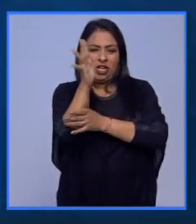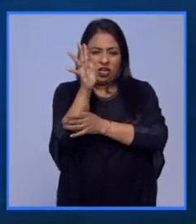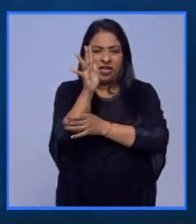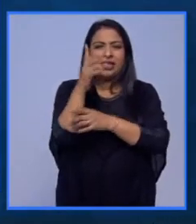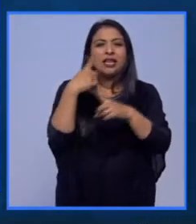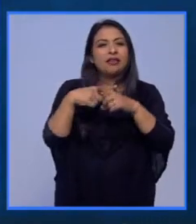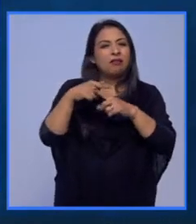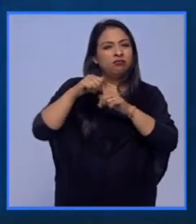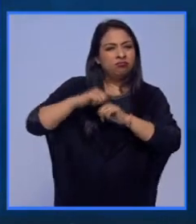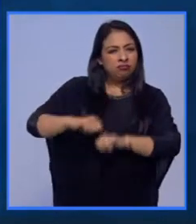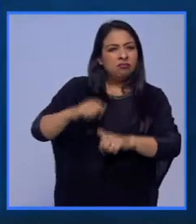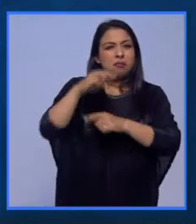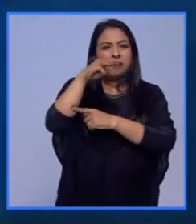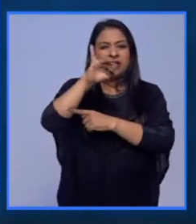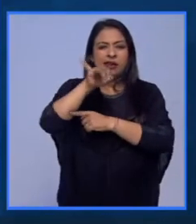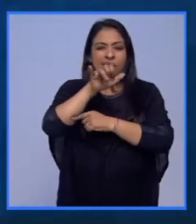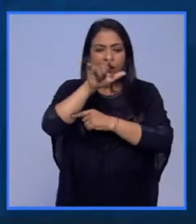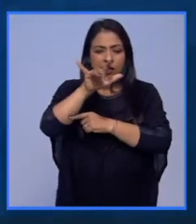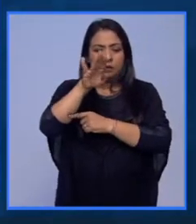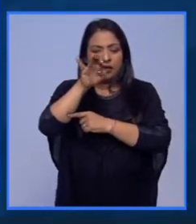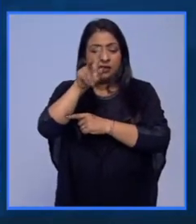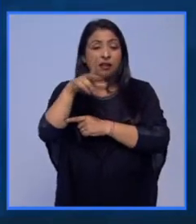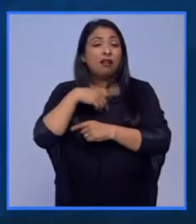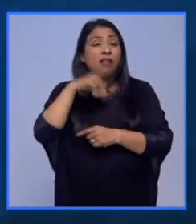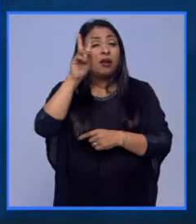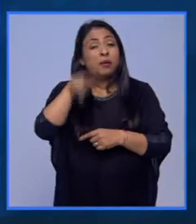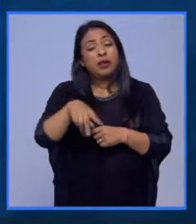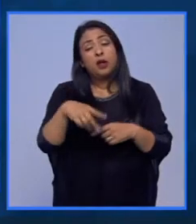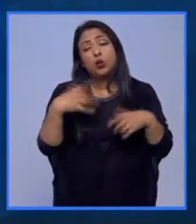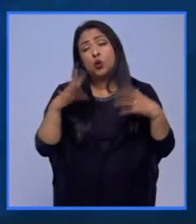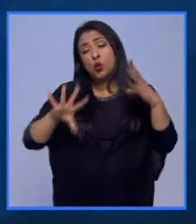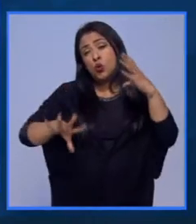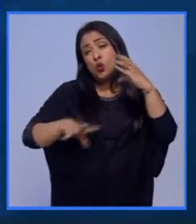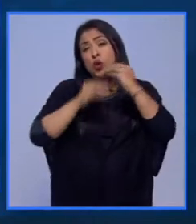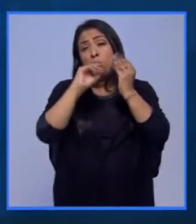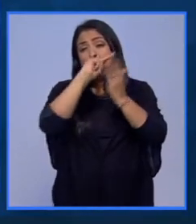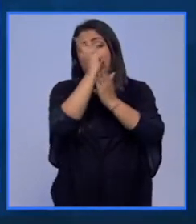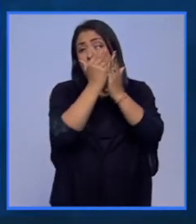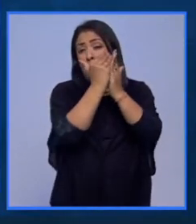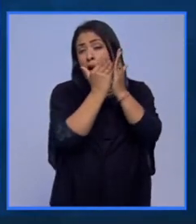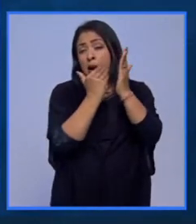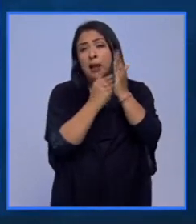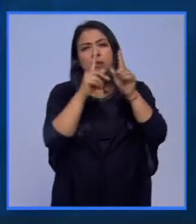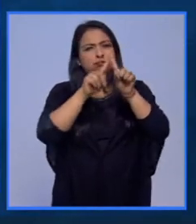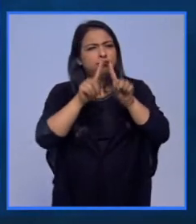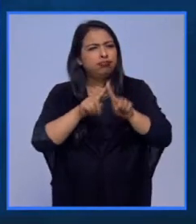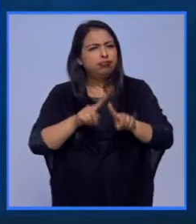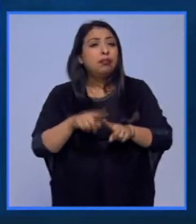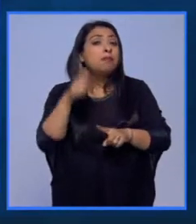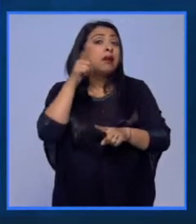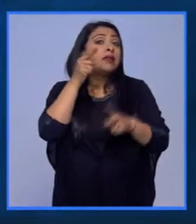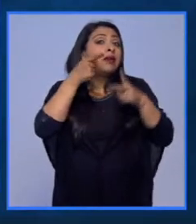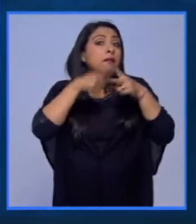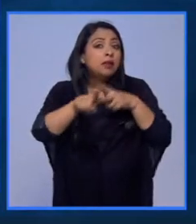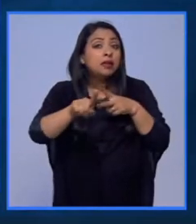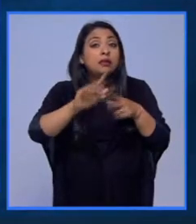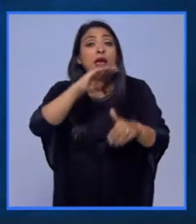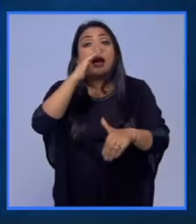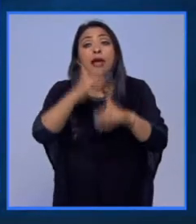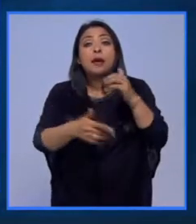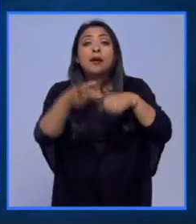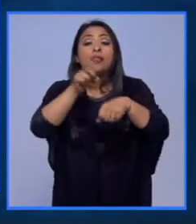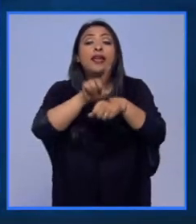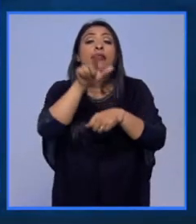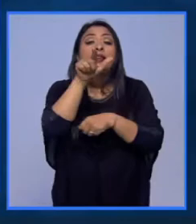Mijail Vasiliev. Es realmente un programa muy variado, muy nutrido, que empieza mañana, termina el día